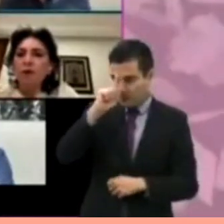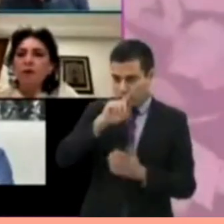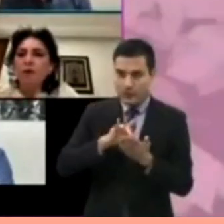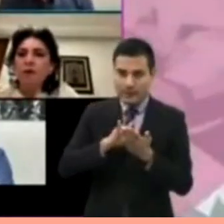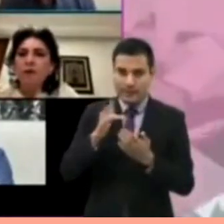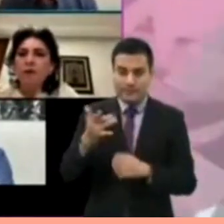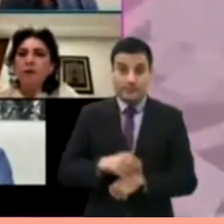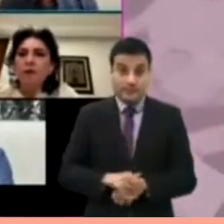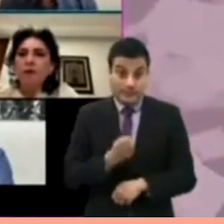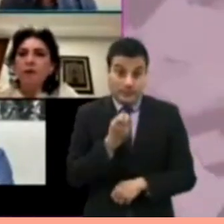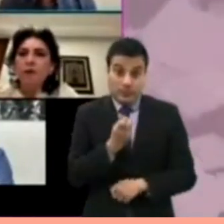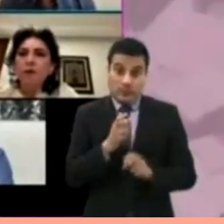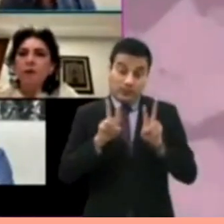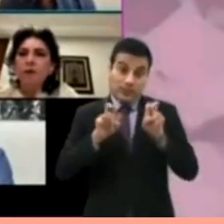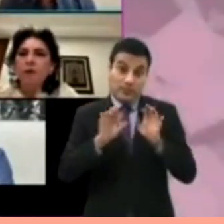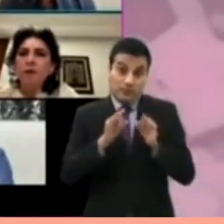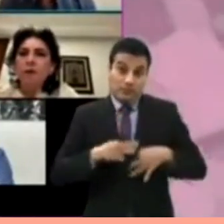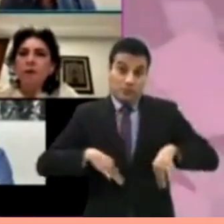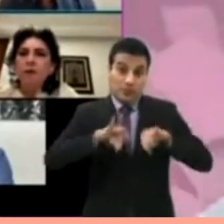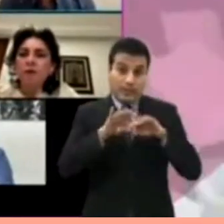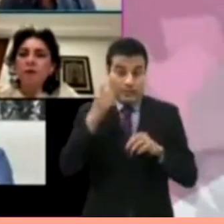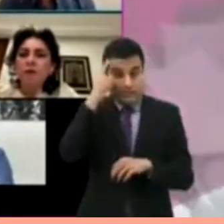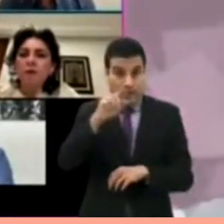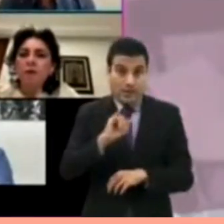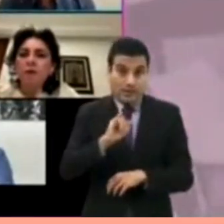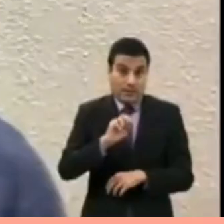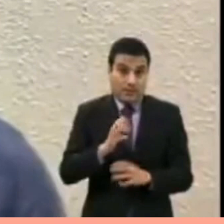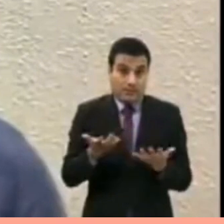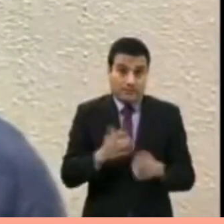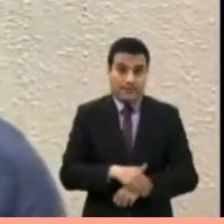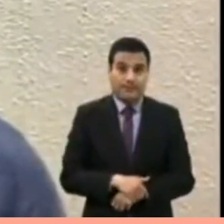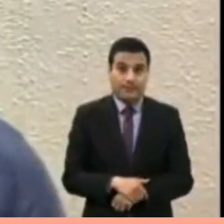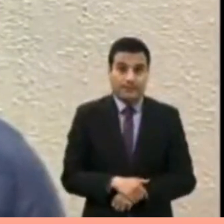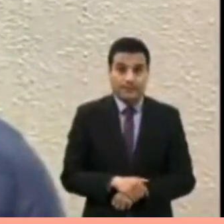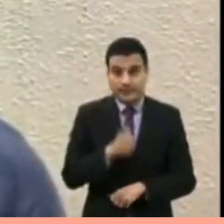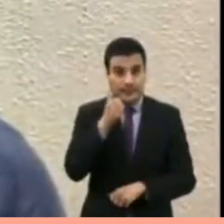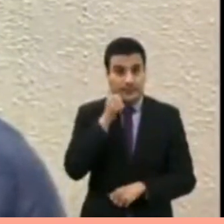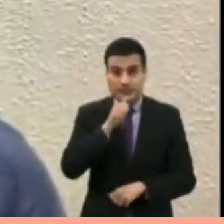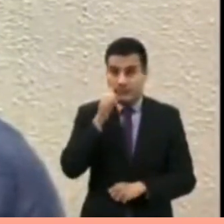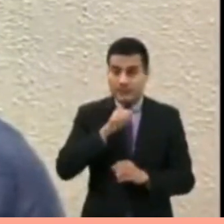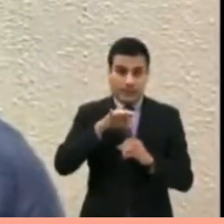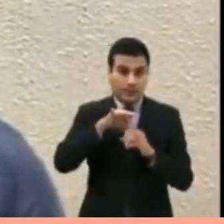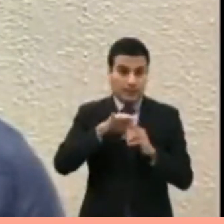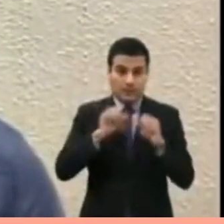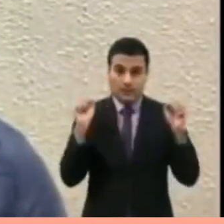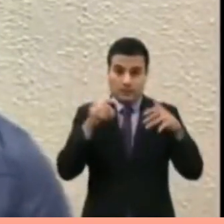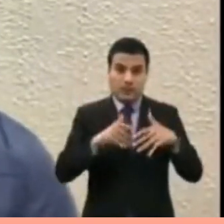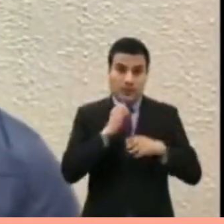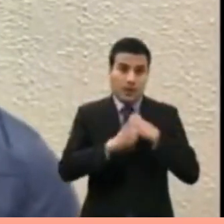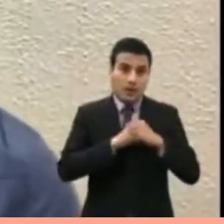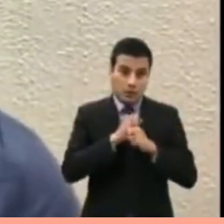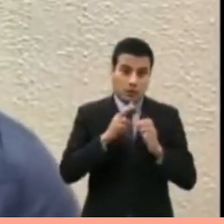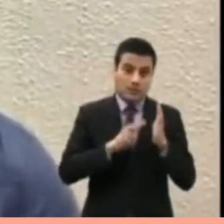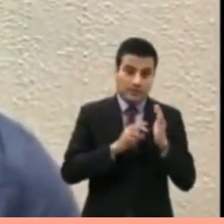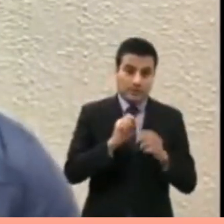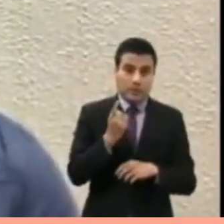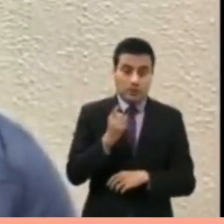Un punto fundamental para la operación del Instituto Nacional Electoral en todas las elecciones que lleva a cabo este año y el siguiente.